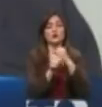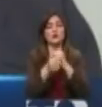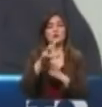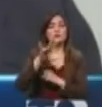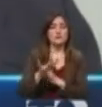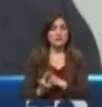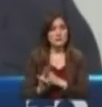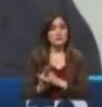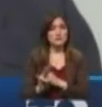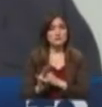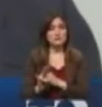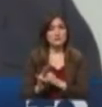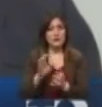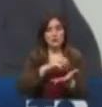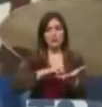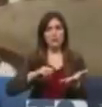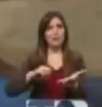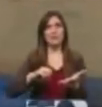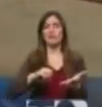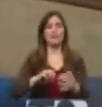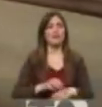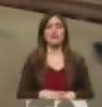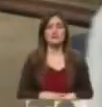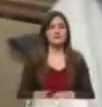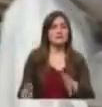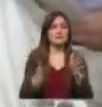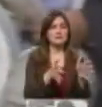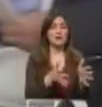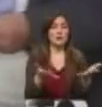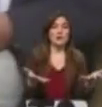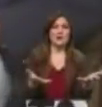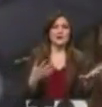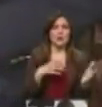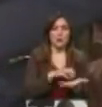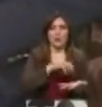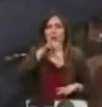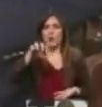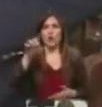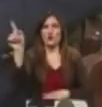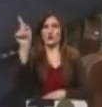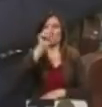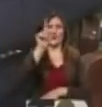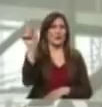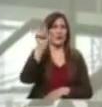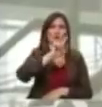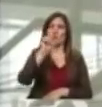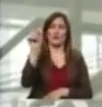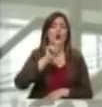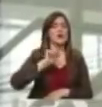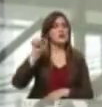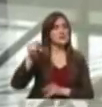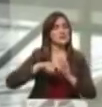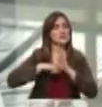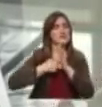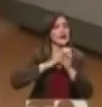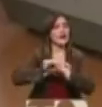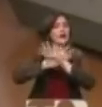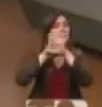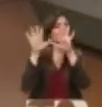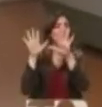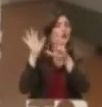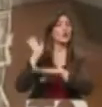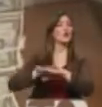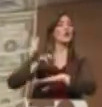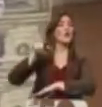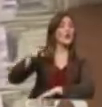esos recursos no han sido descontados. Y rechazan cualquier intento de cruzar cuentas. Para el ISFA, la Contraloría ha dejado en claro que el